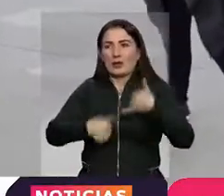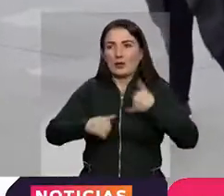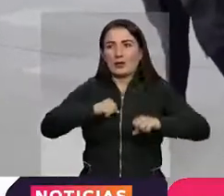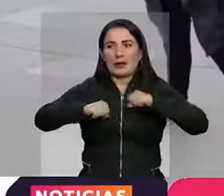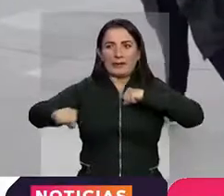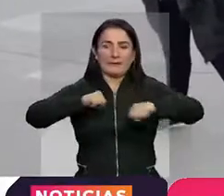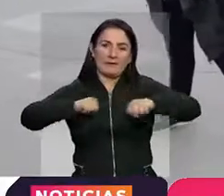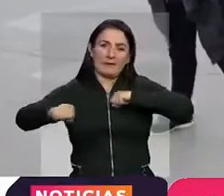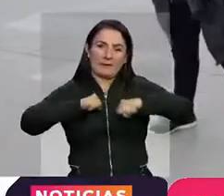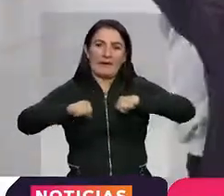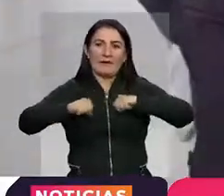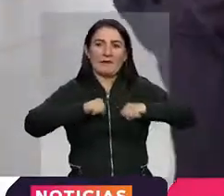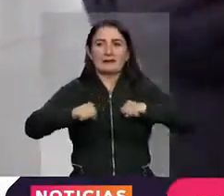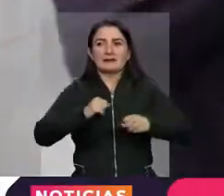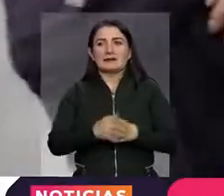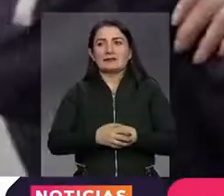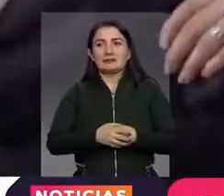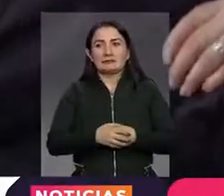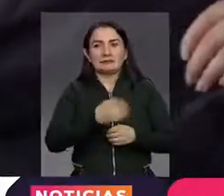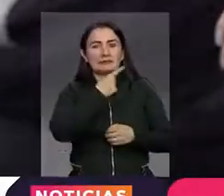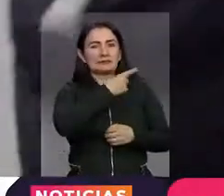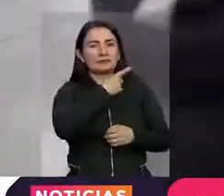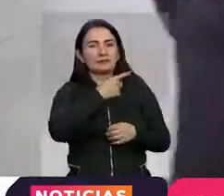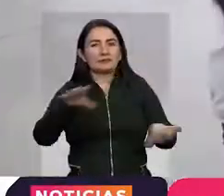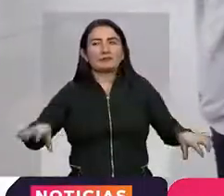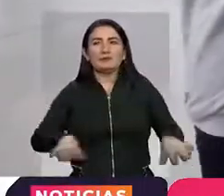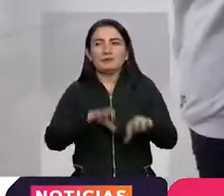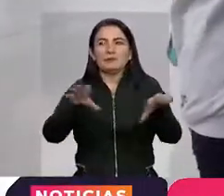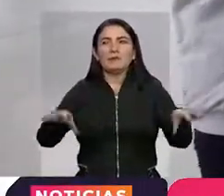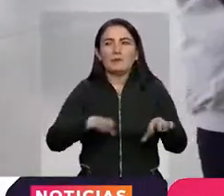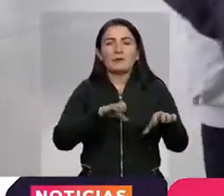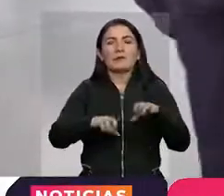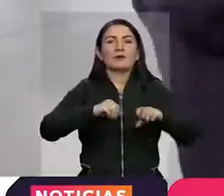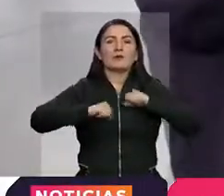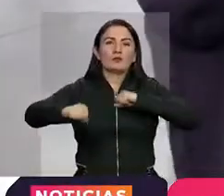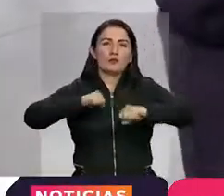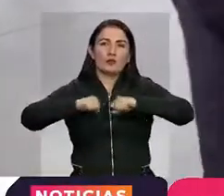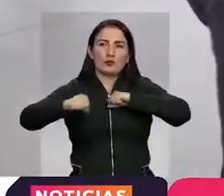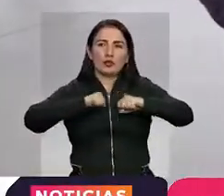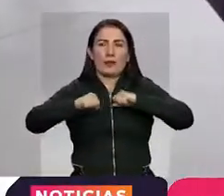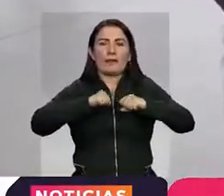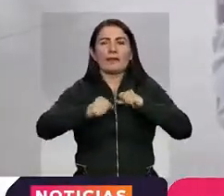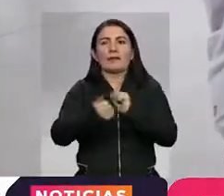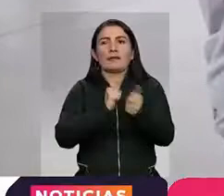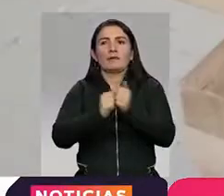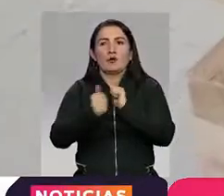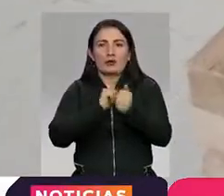actividades recreativas tradicionales. Este evento hace parte del programa El Deporte es Local y